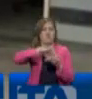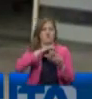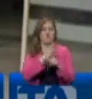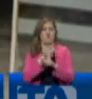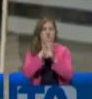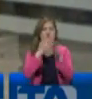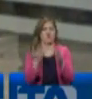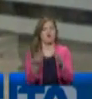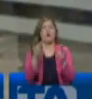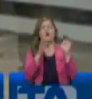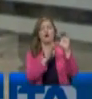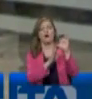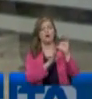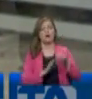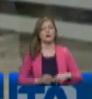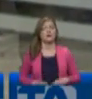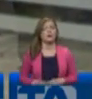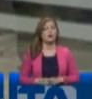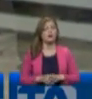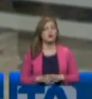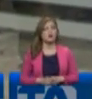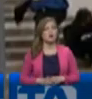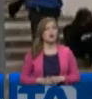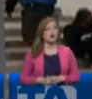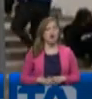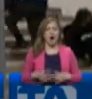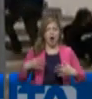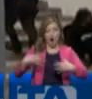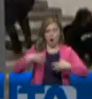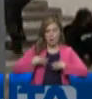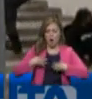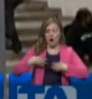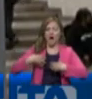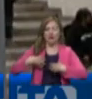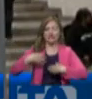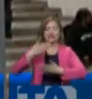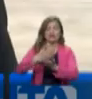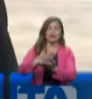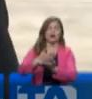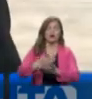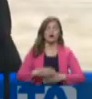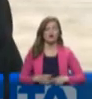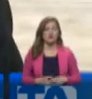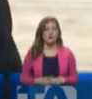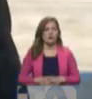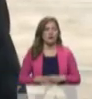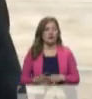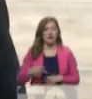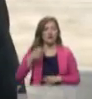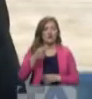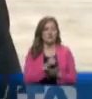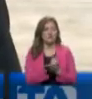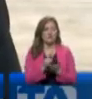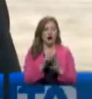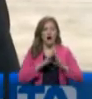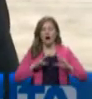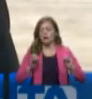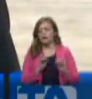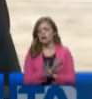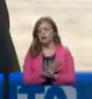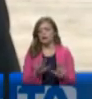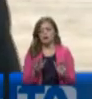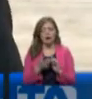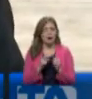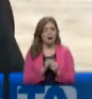Consejo de Participación Ciudadana y que frena su posesión como autoridades electas. Para la próxima semana ya tendremos solucionada